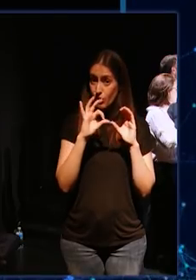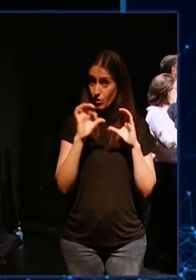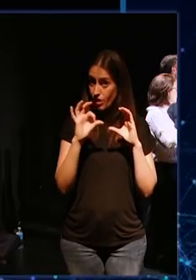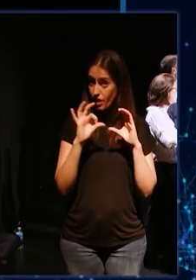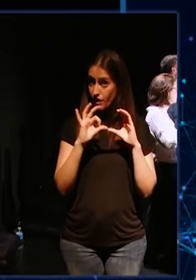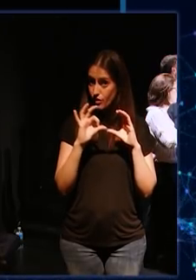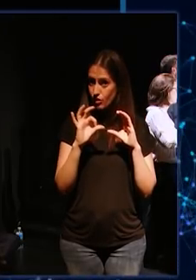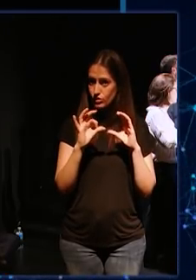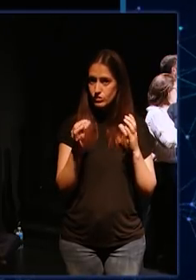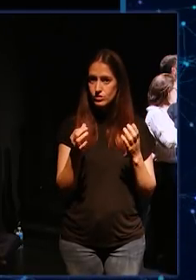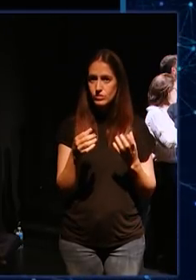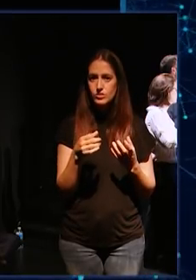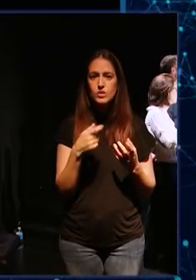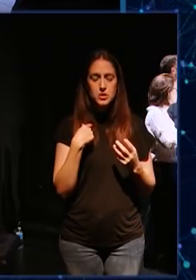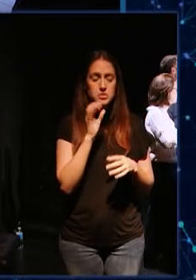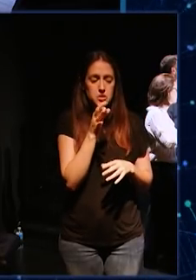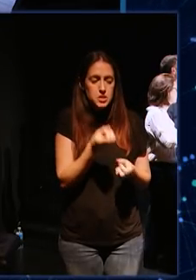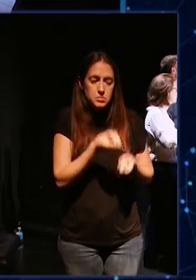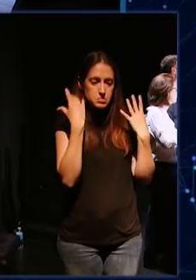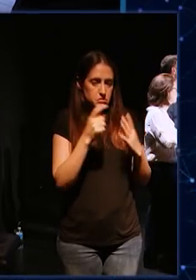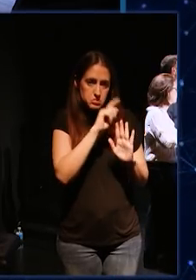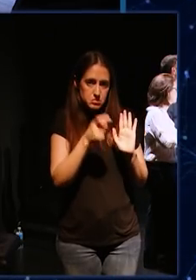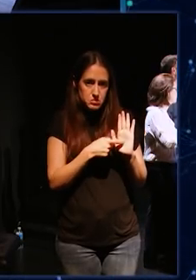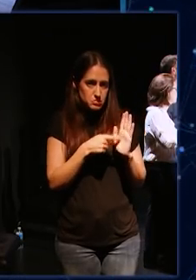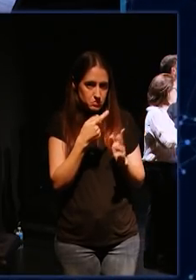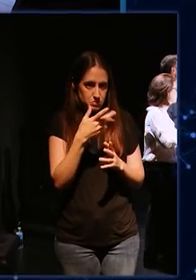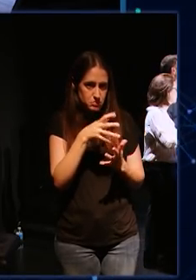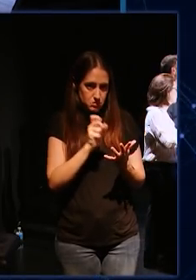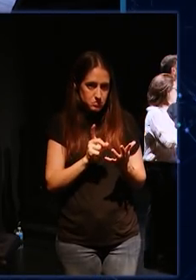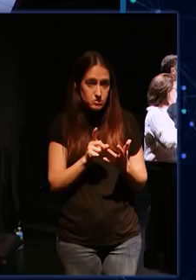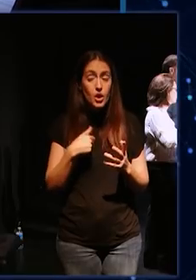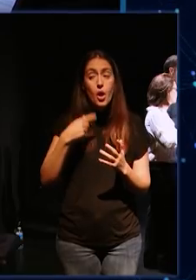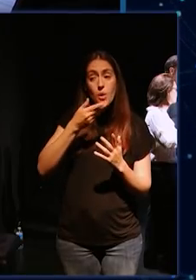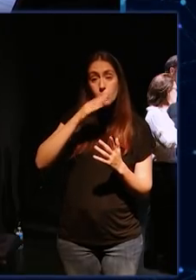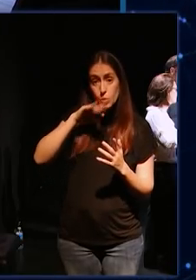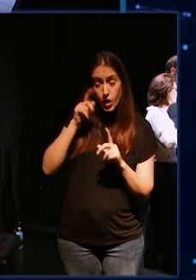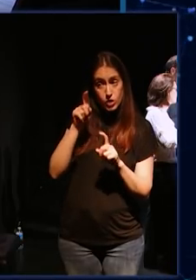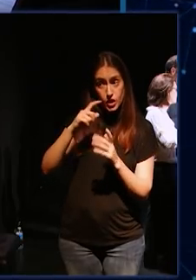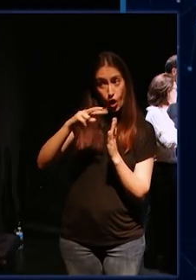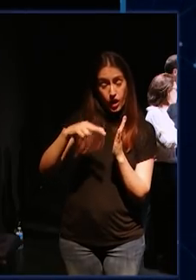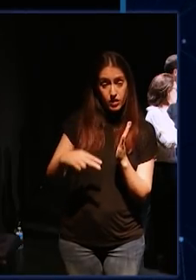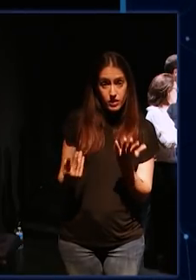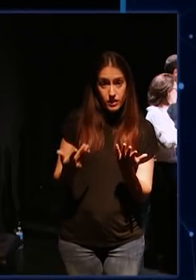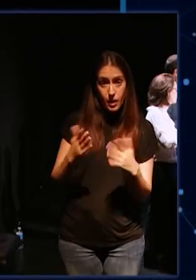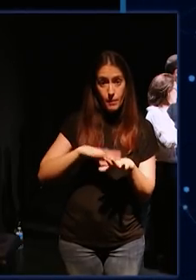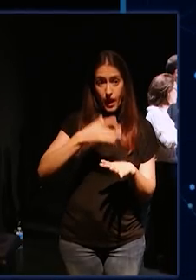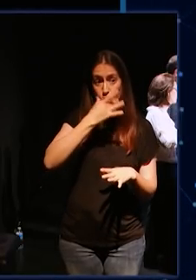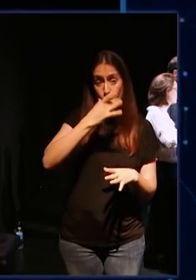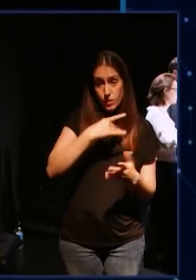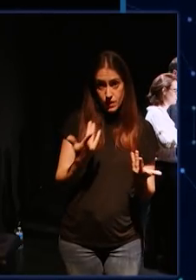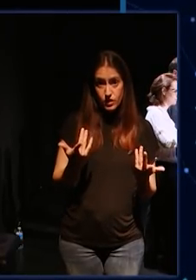hace. Lo desconozco en absoluto. Lo desconoce. Absolutamente. Estaría bien que lo leyera, es bueno conocer a los demás.